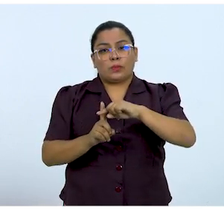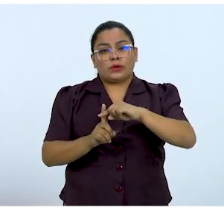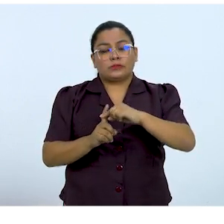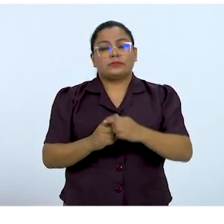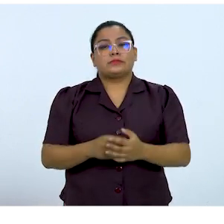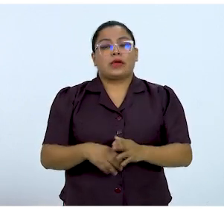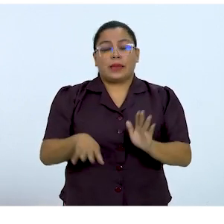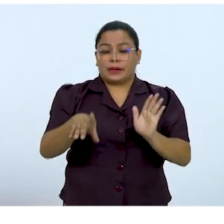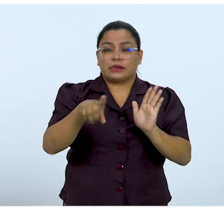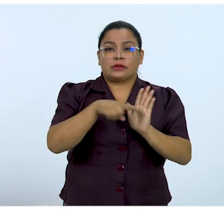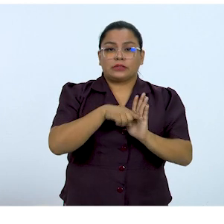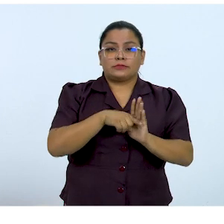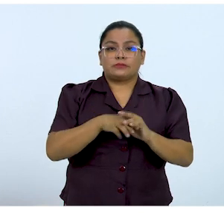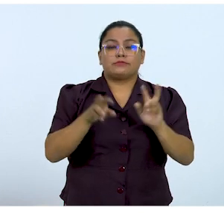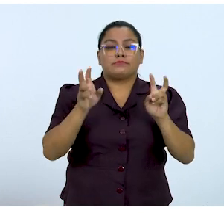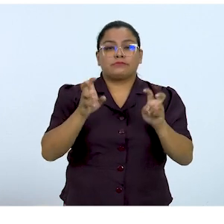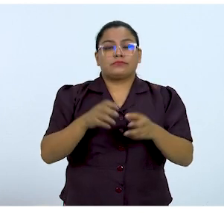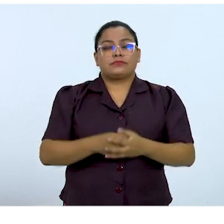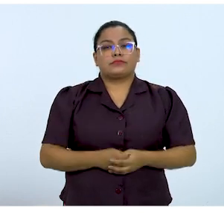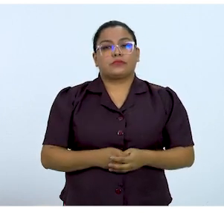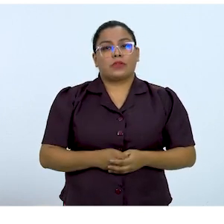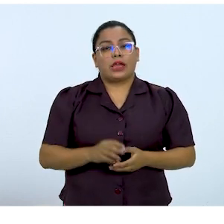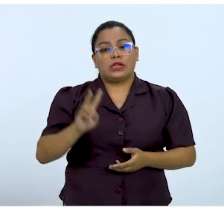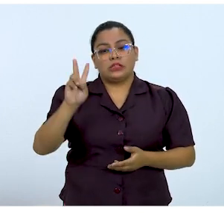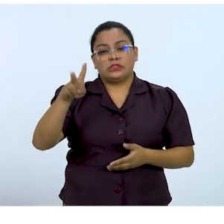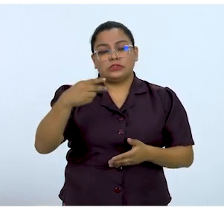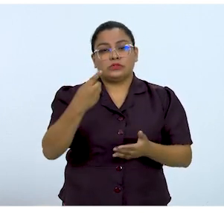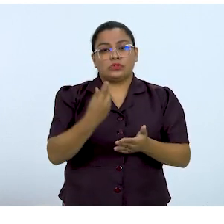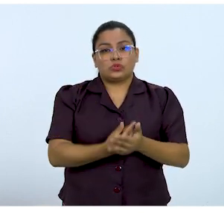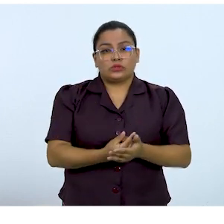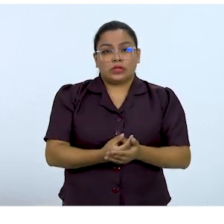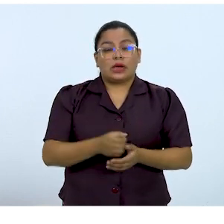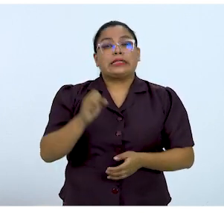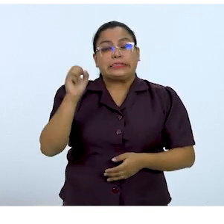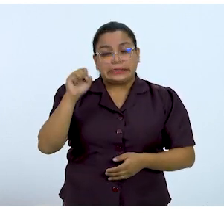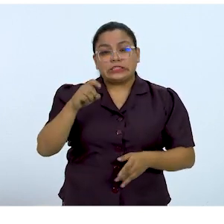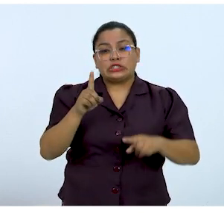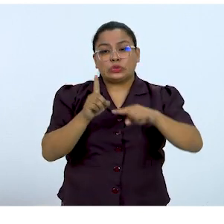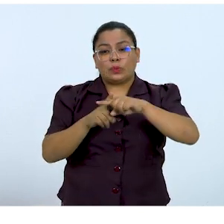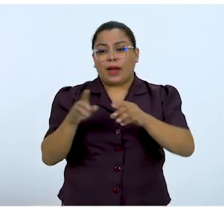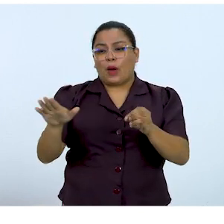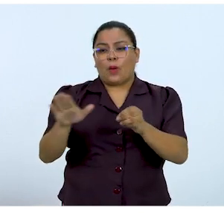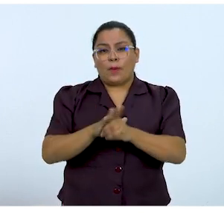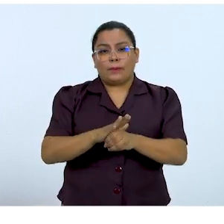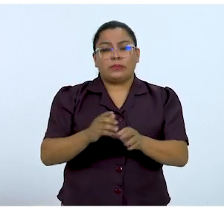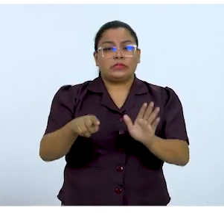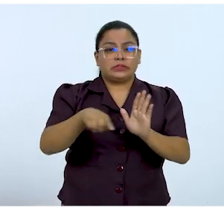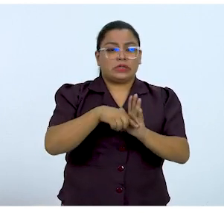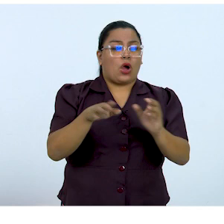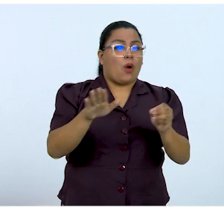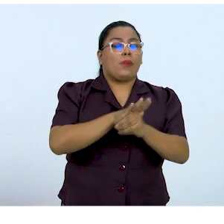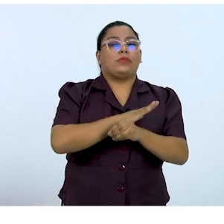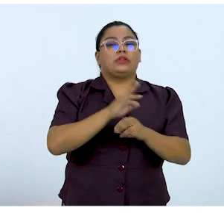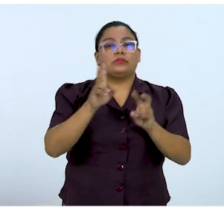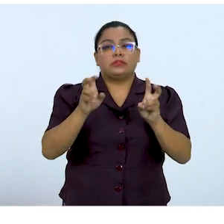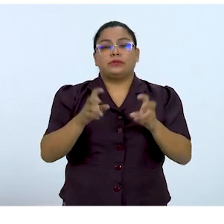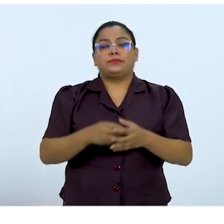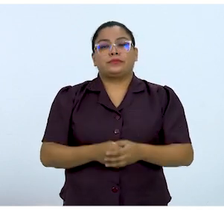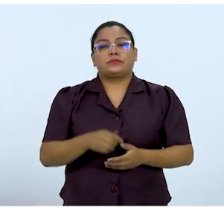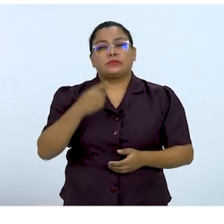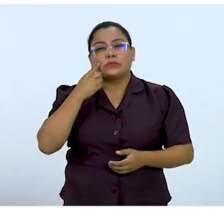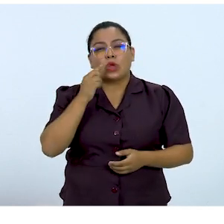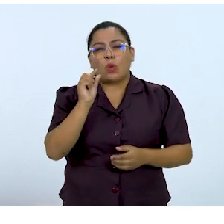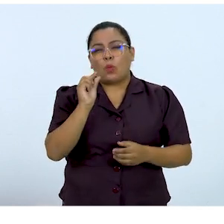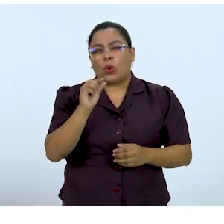llevar y restas sin prestar, mientras que en segundo grado sí se lleva y se presta. Esto es